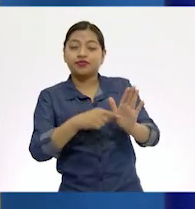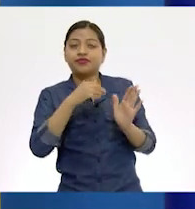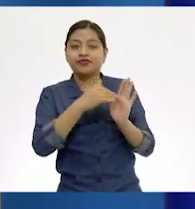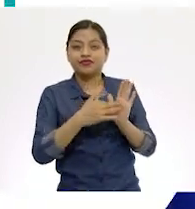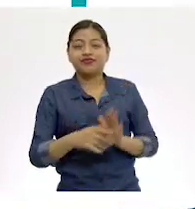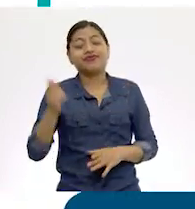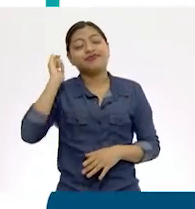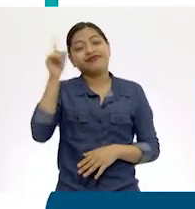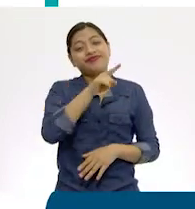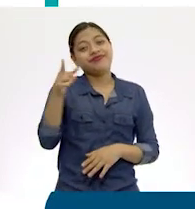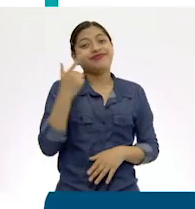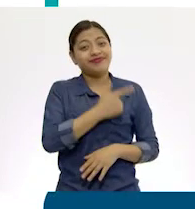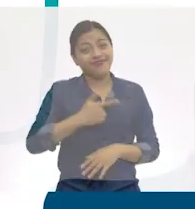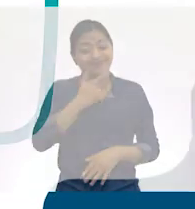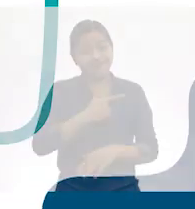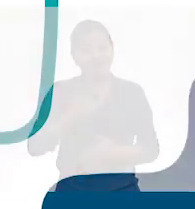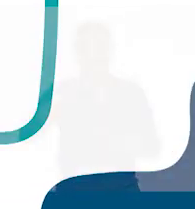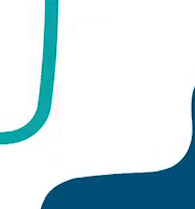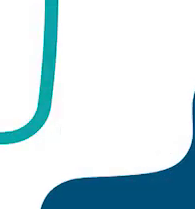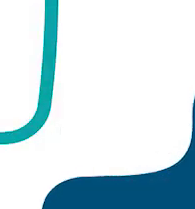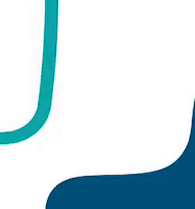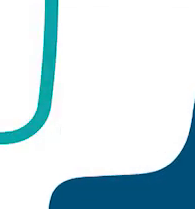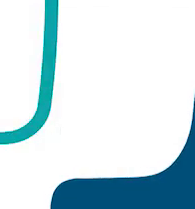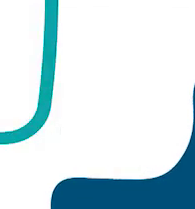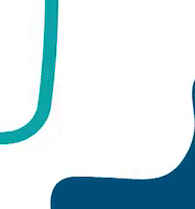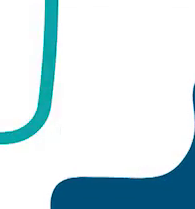como nosotros. Vamos a la siguiente materia.